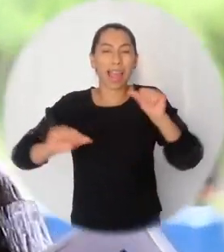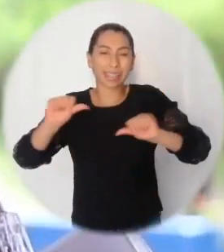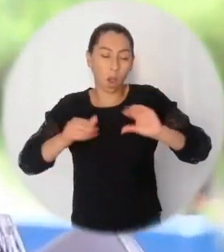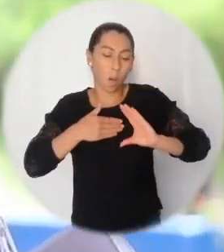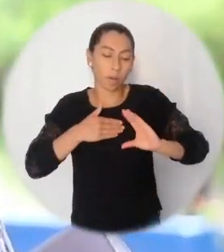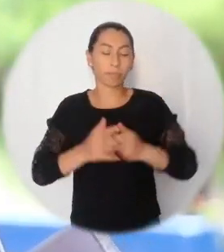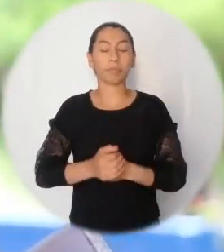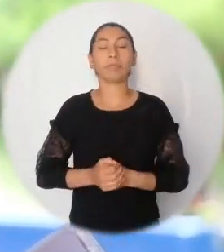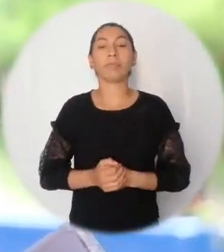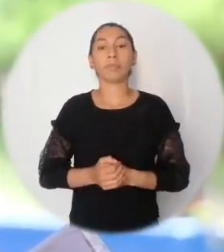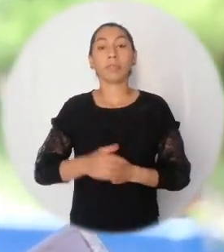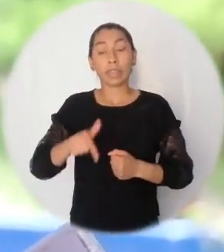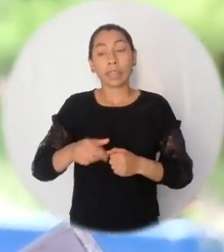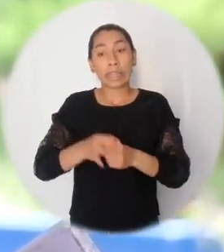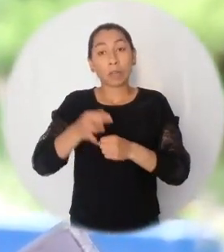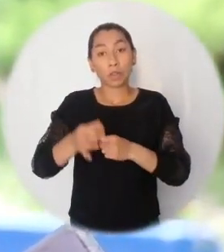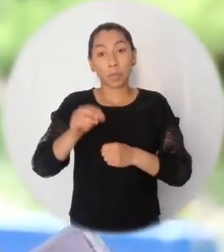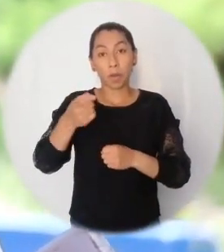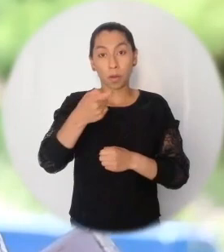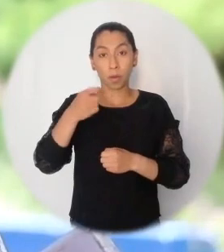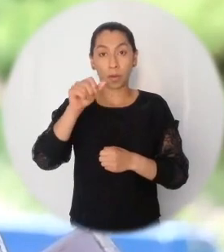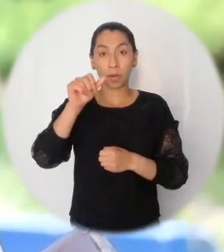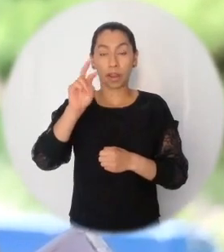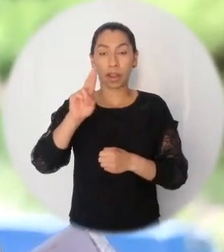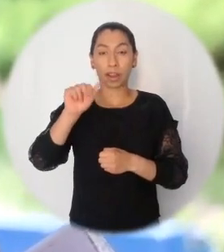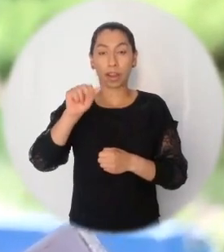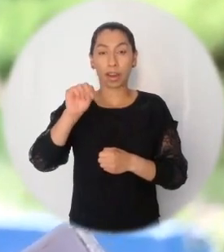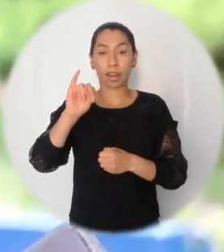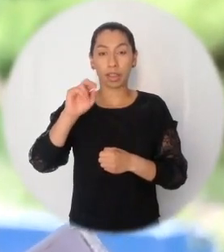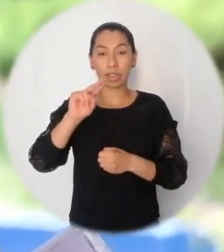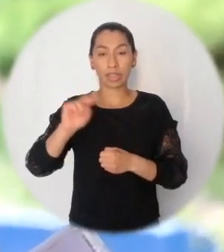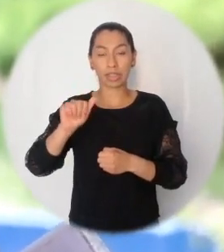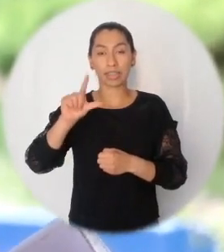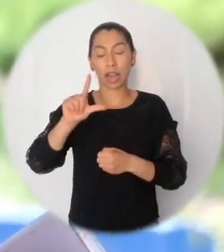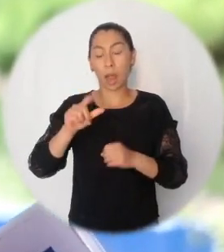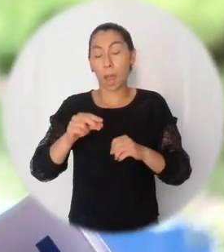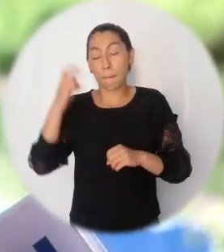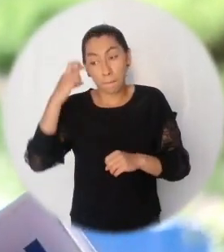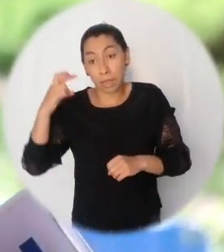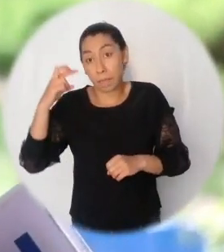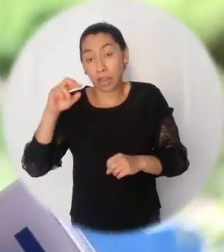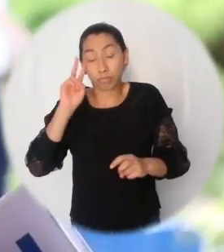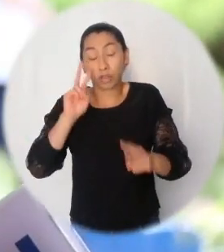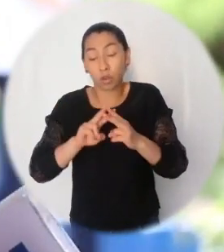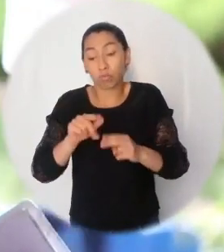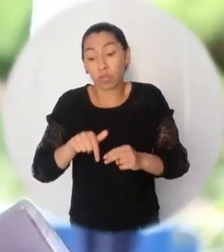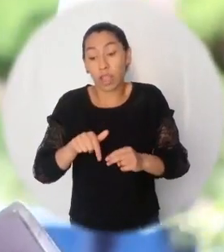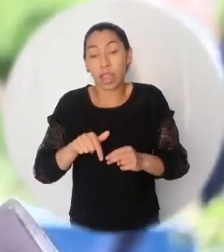Como sector de la inclusión social estamos aquí en Granizal haciendo principalmente nosotros como Unidad para las Víctimas,